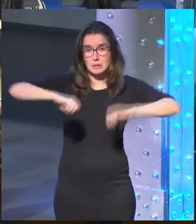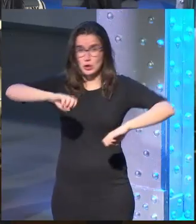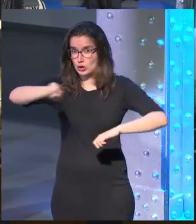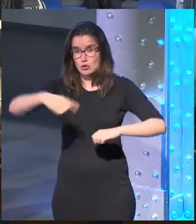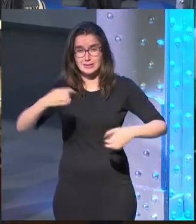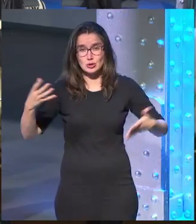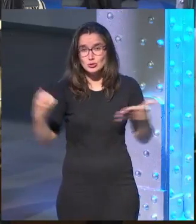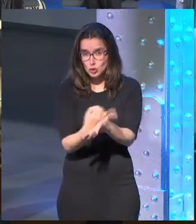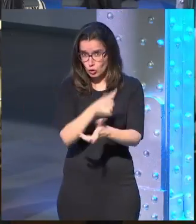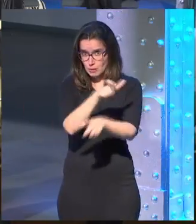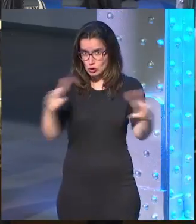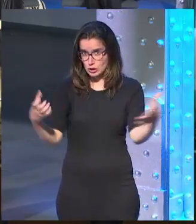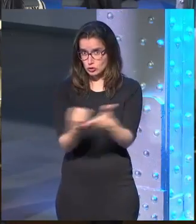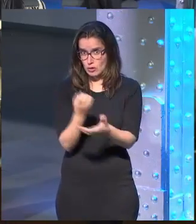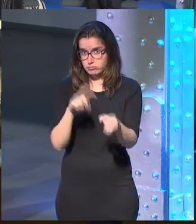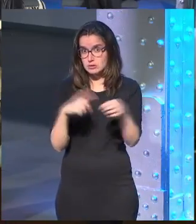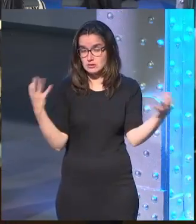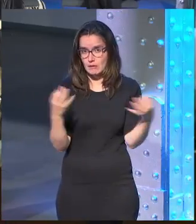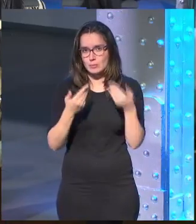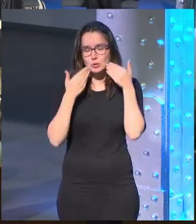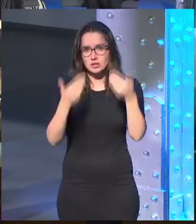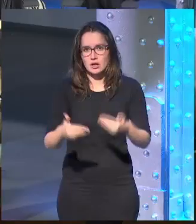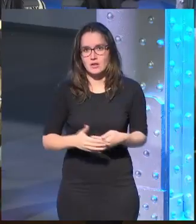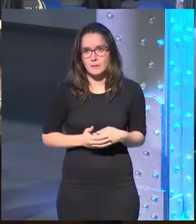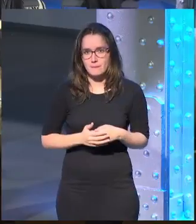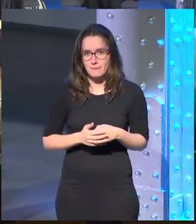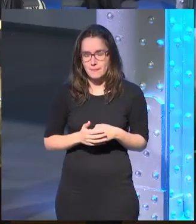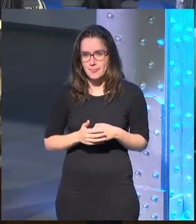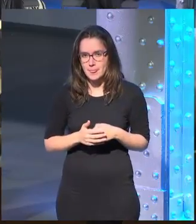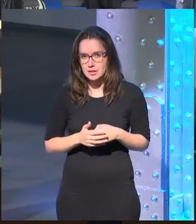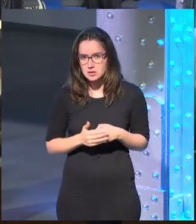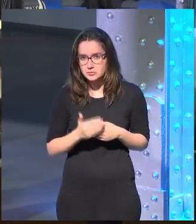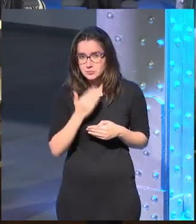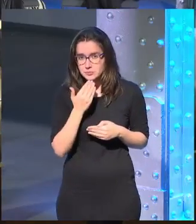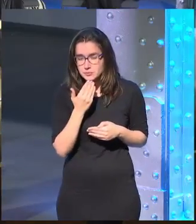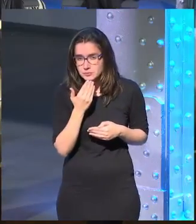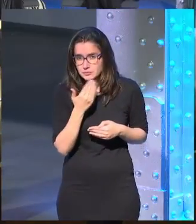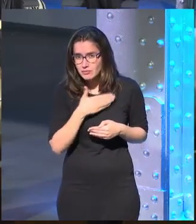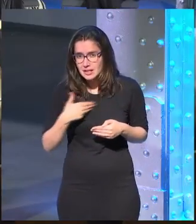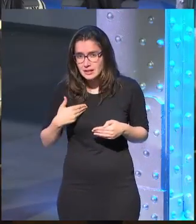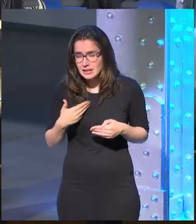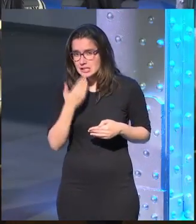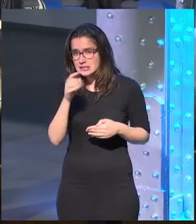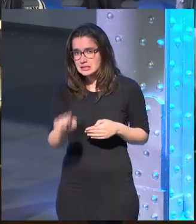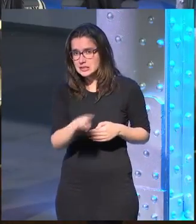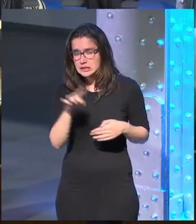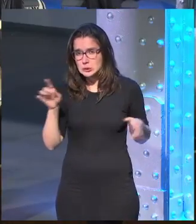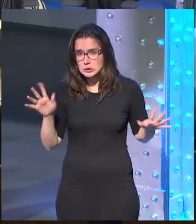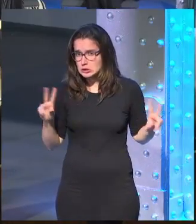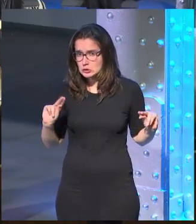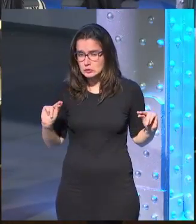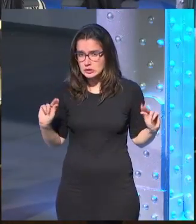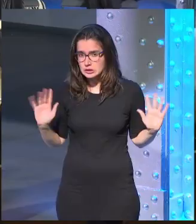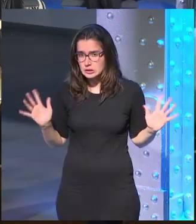todos. Total, total. Muchas gracias. Nos quiero dejar con la palabra. ¿Queréis? Si no, que si no llamo a Salvador, no, y